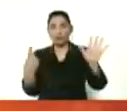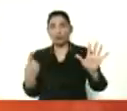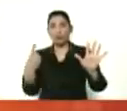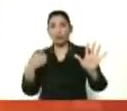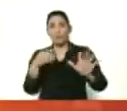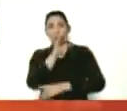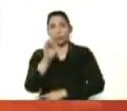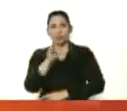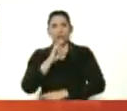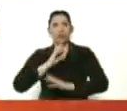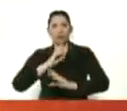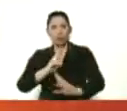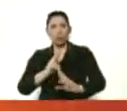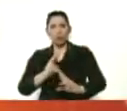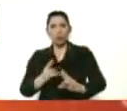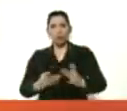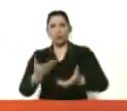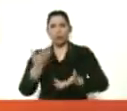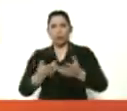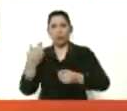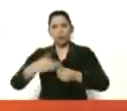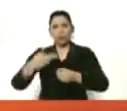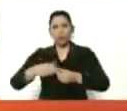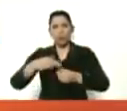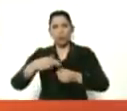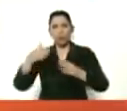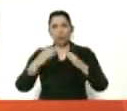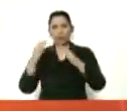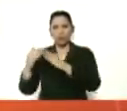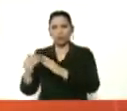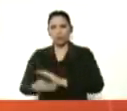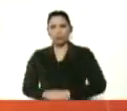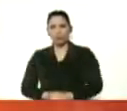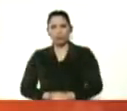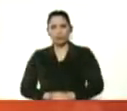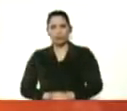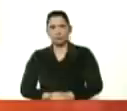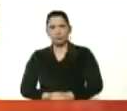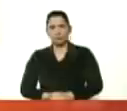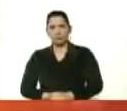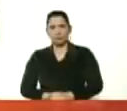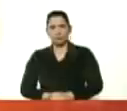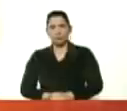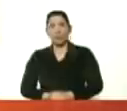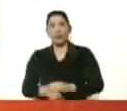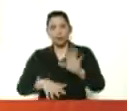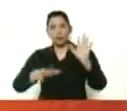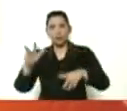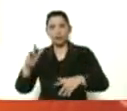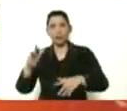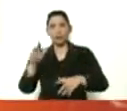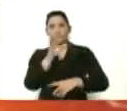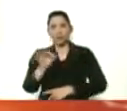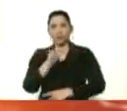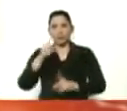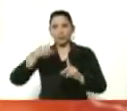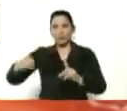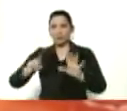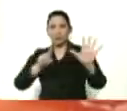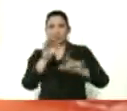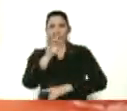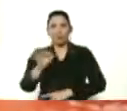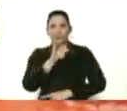46% gas doméstico, 27% gasolina, 13% electricidad,